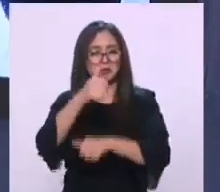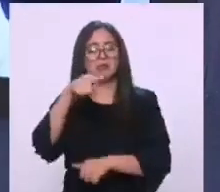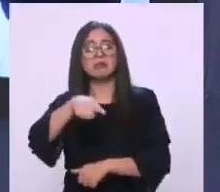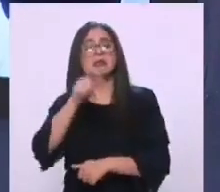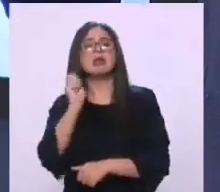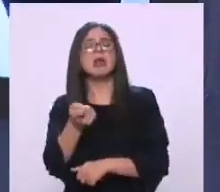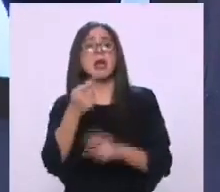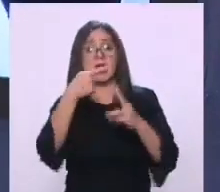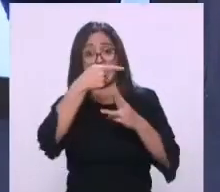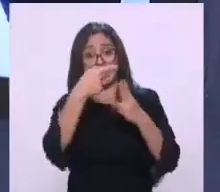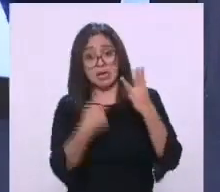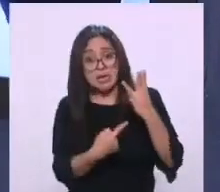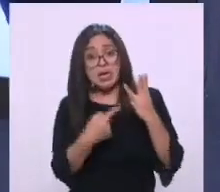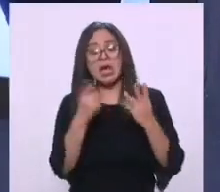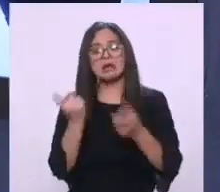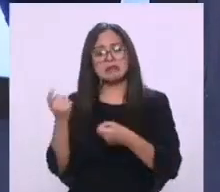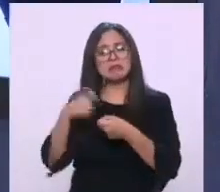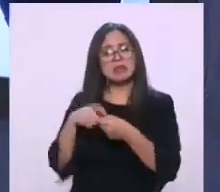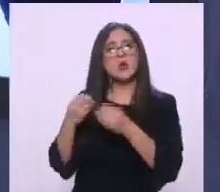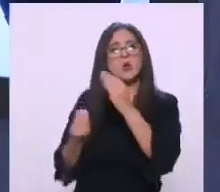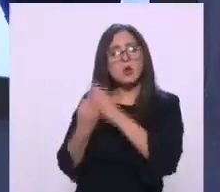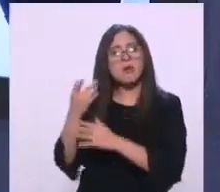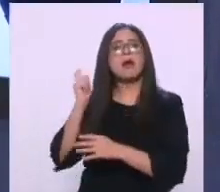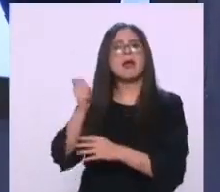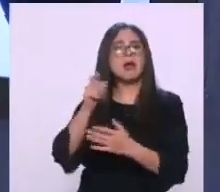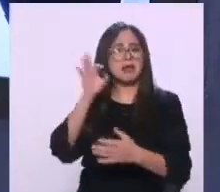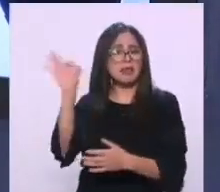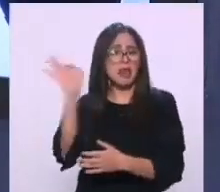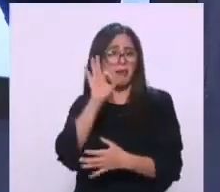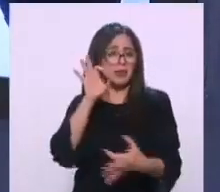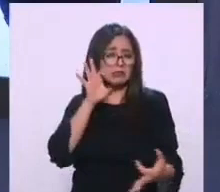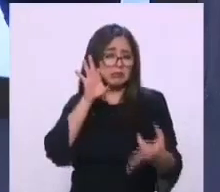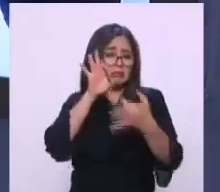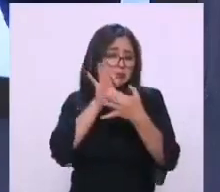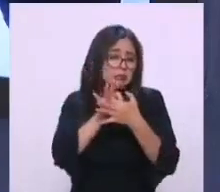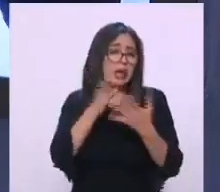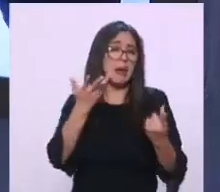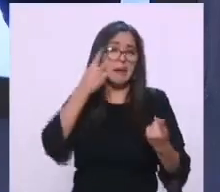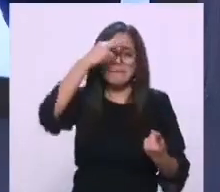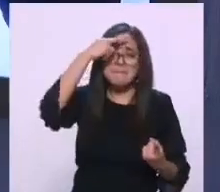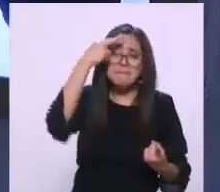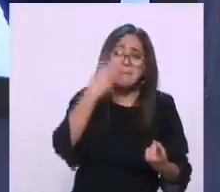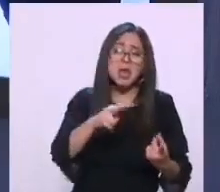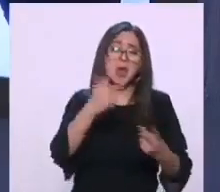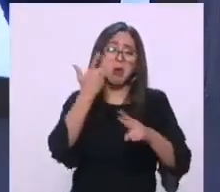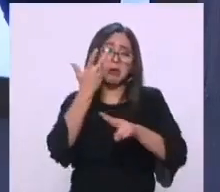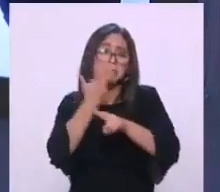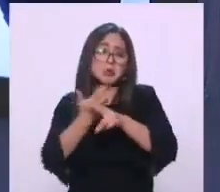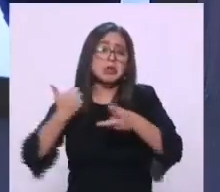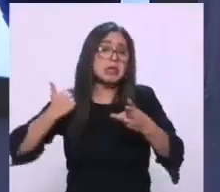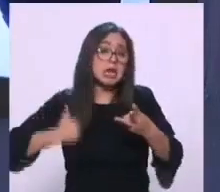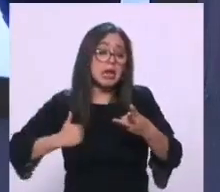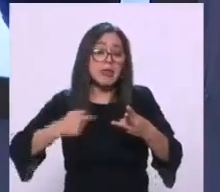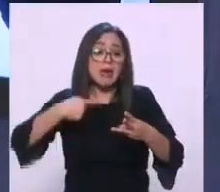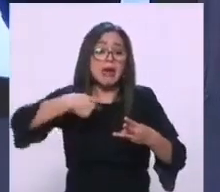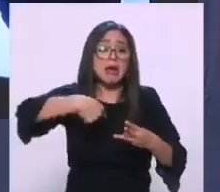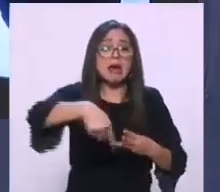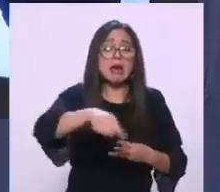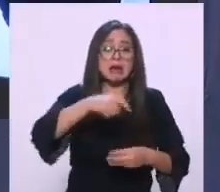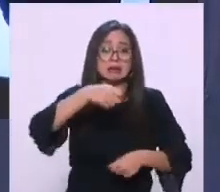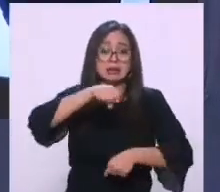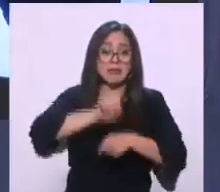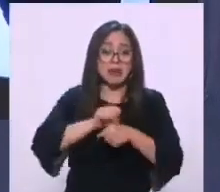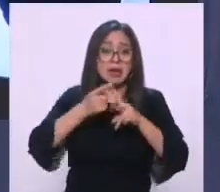estas medidas con la relación México, Estados Unidos, Canadá, con la entrada en vigor del TEMEC ya en algunas semanas y pues